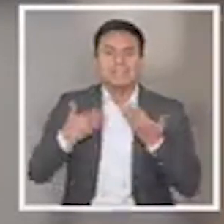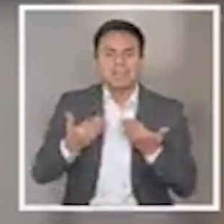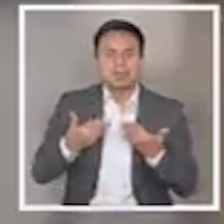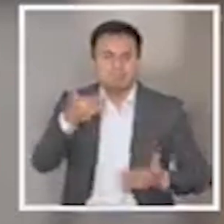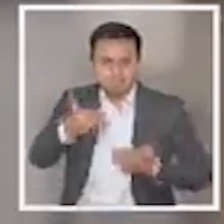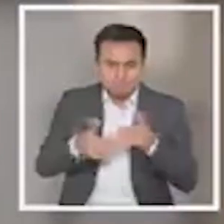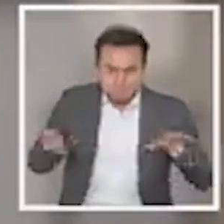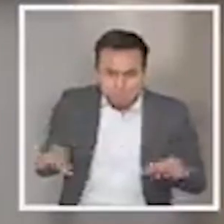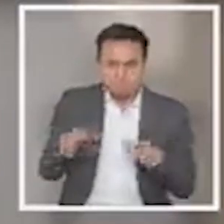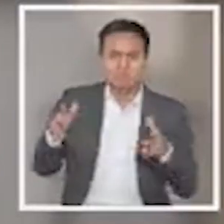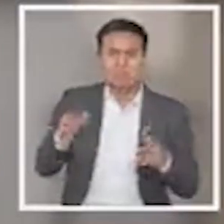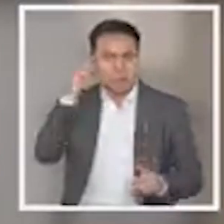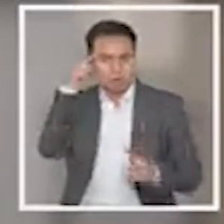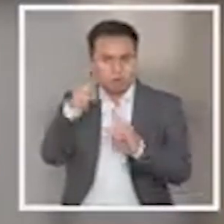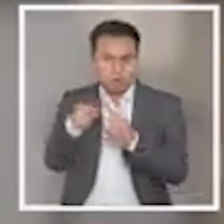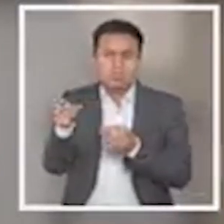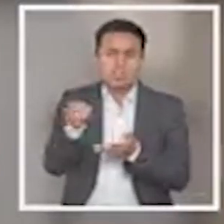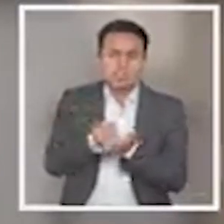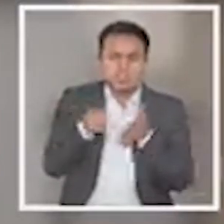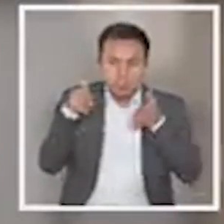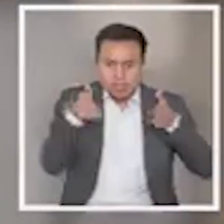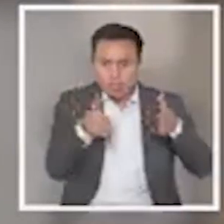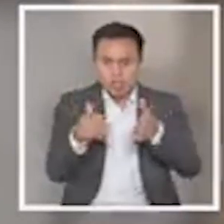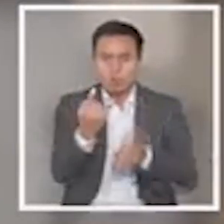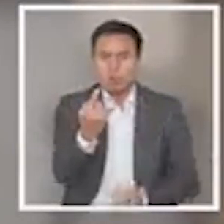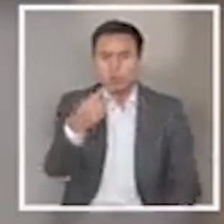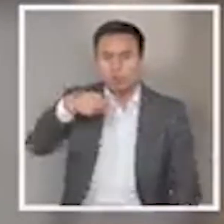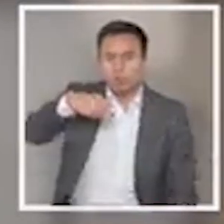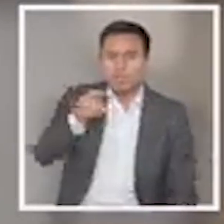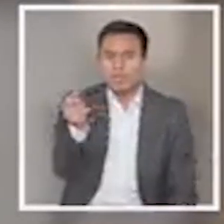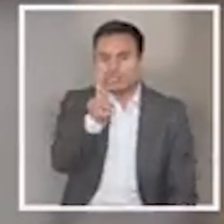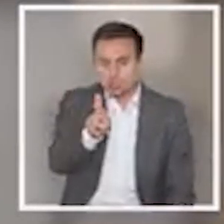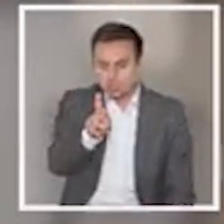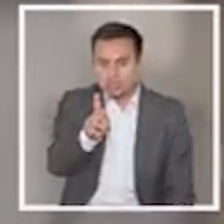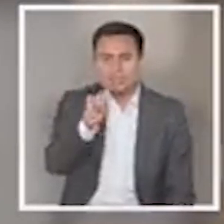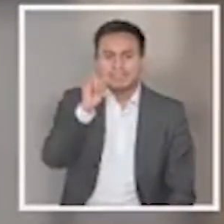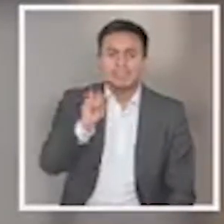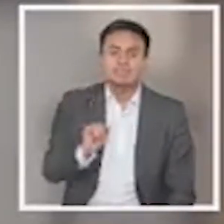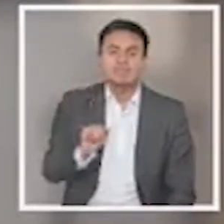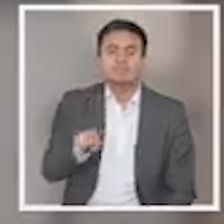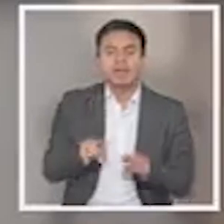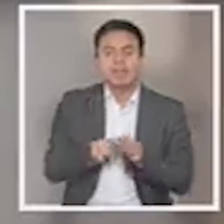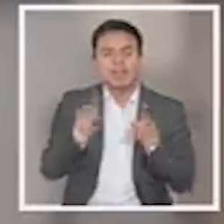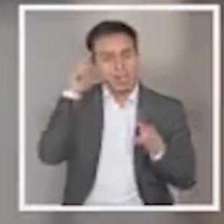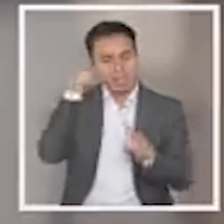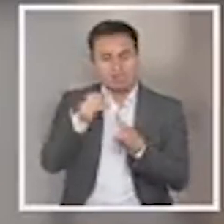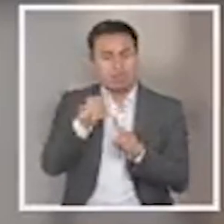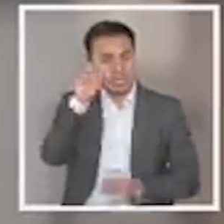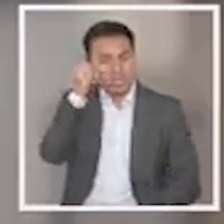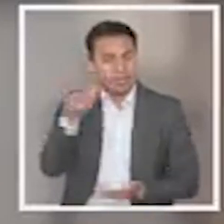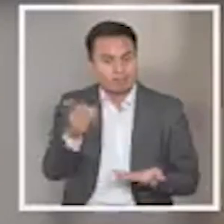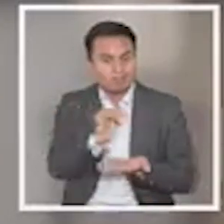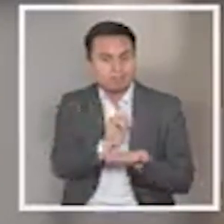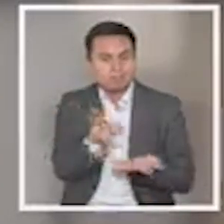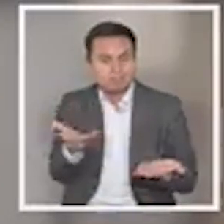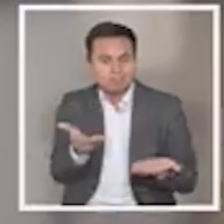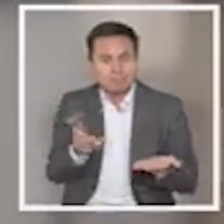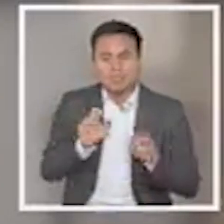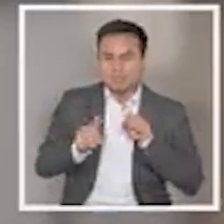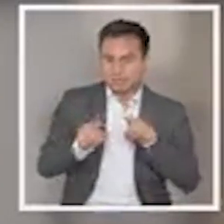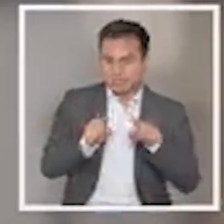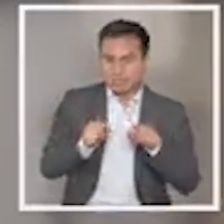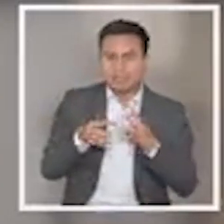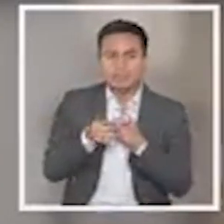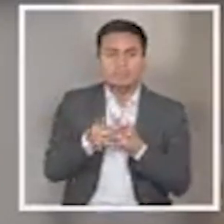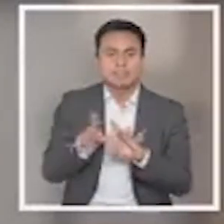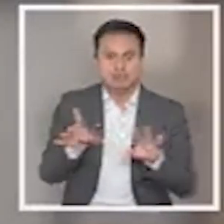otro dinamismo, ponerle otro sentido al UNASUR. Siempre preservando aquello para lo que el UNASUR fue creado. La